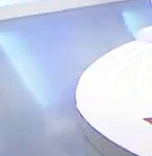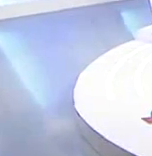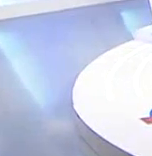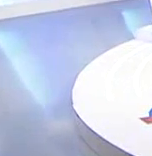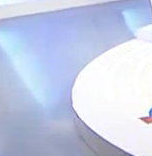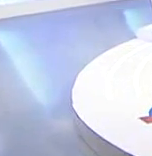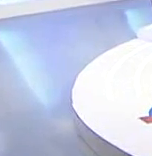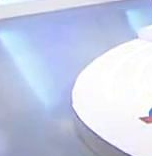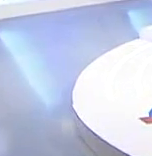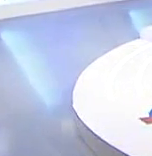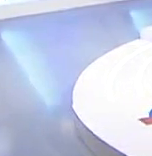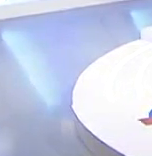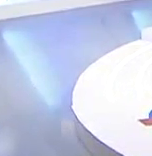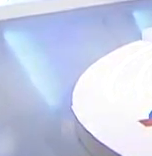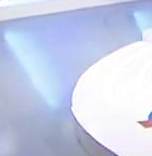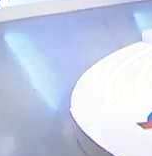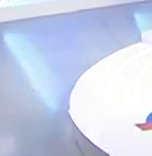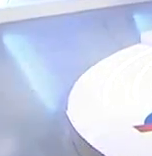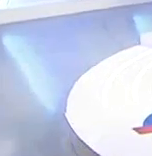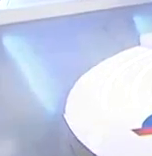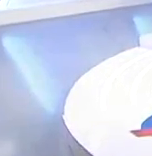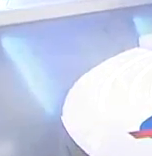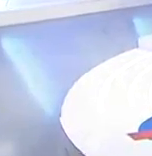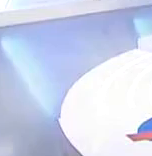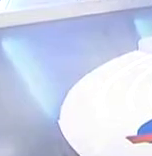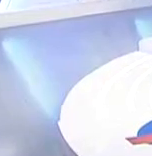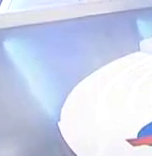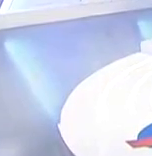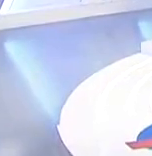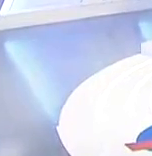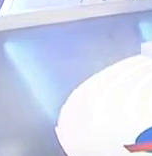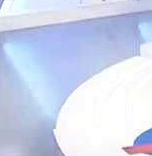www.mediospublicos.es. y en